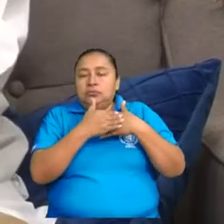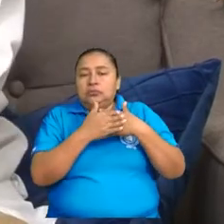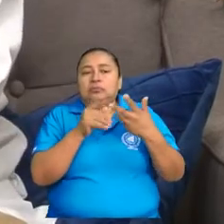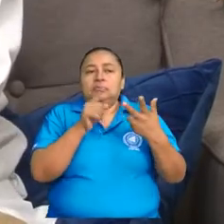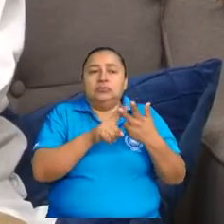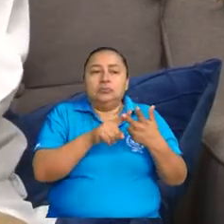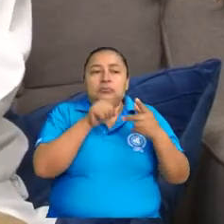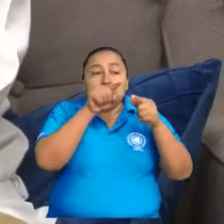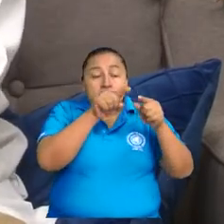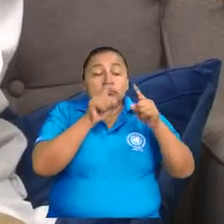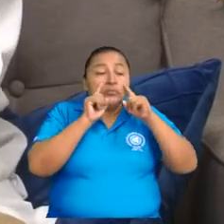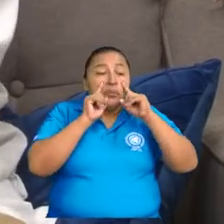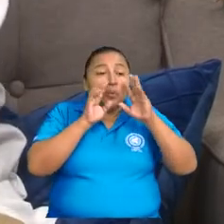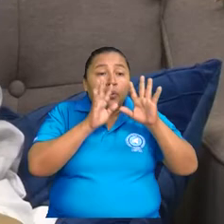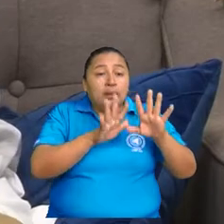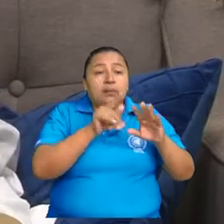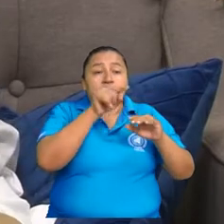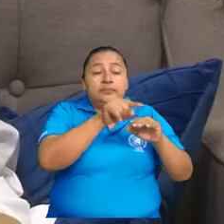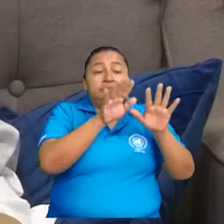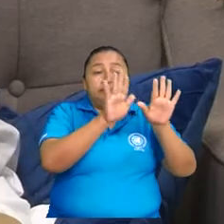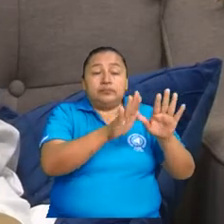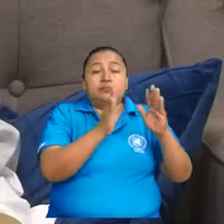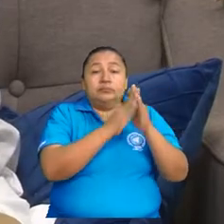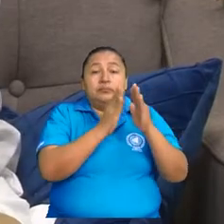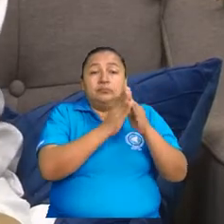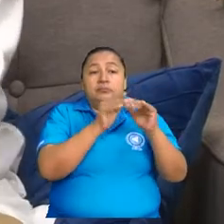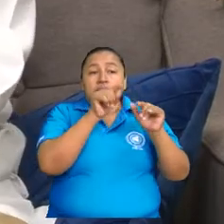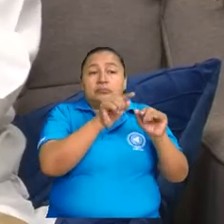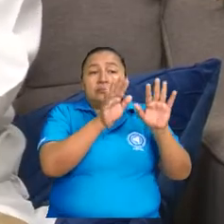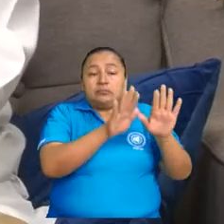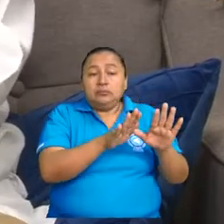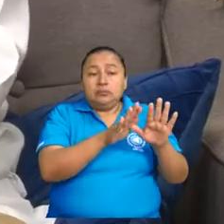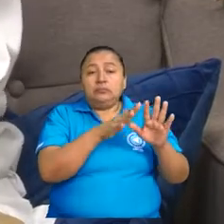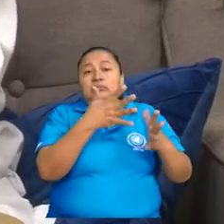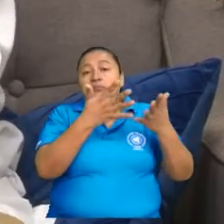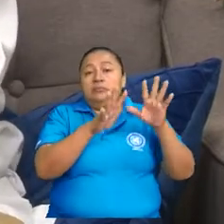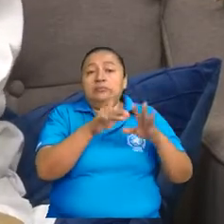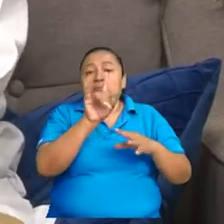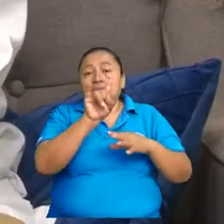de guardarse en su vivienda por al menos